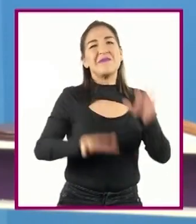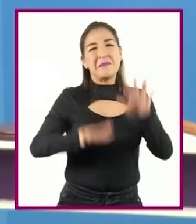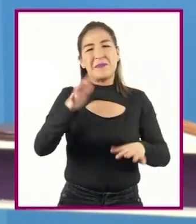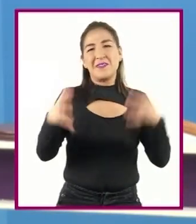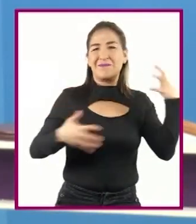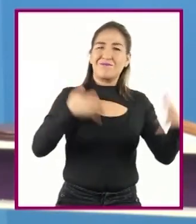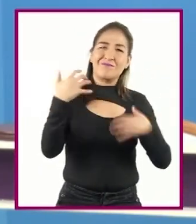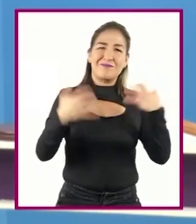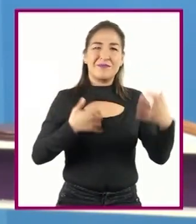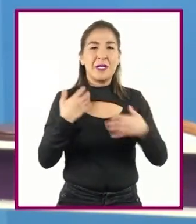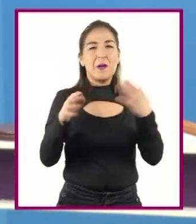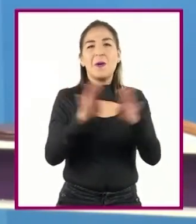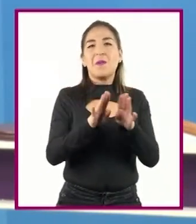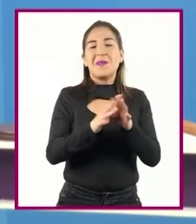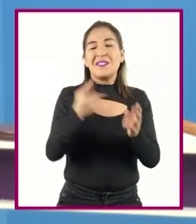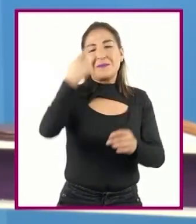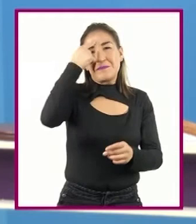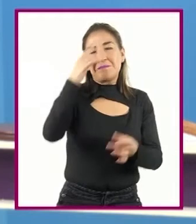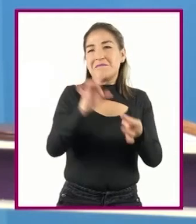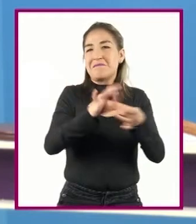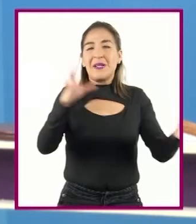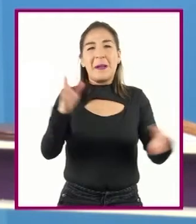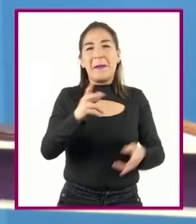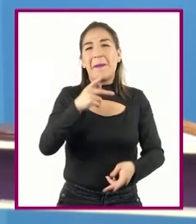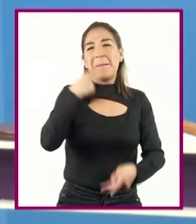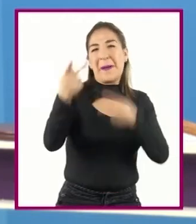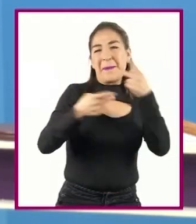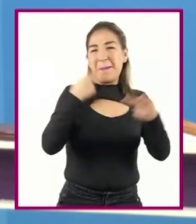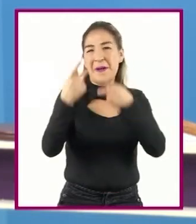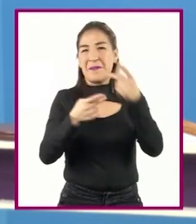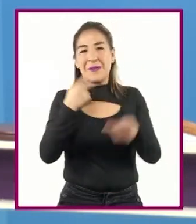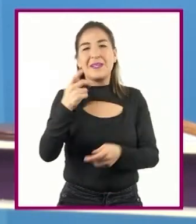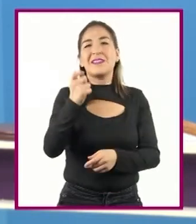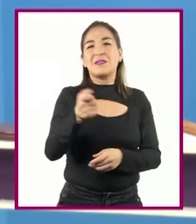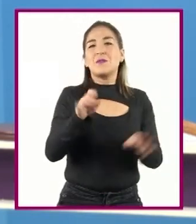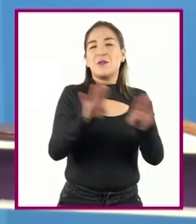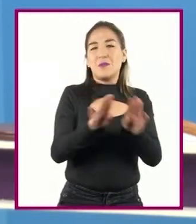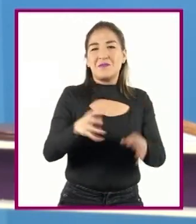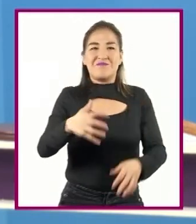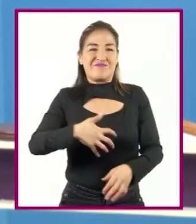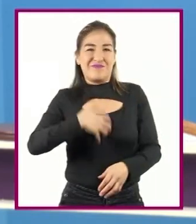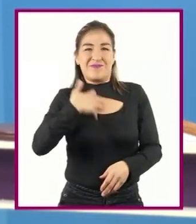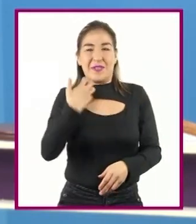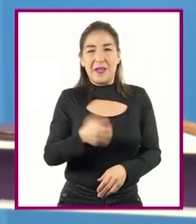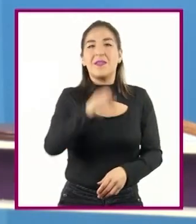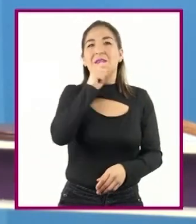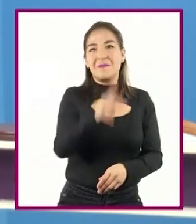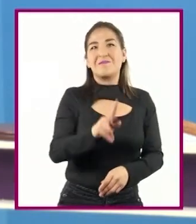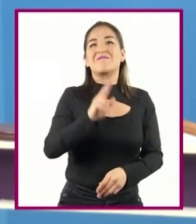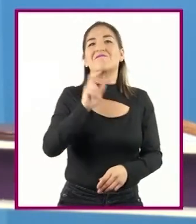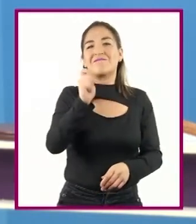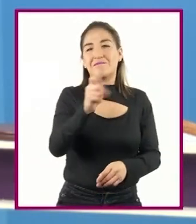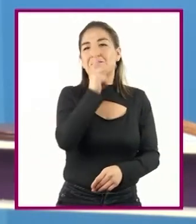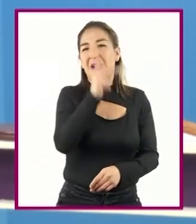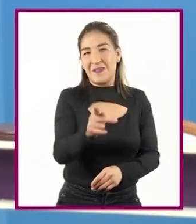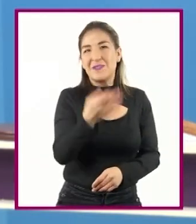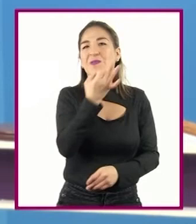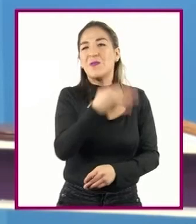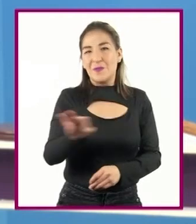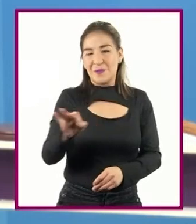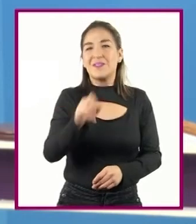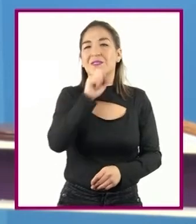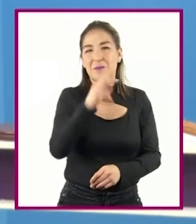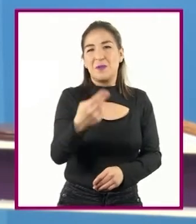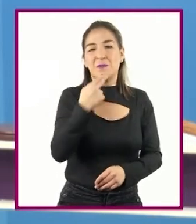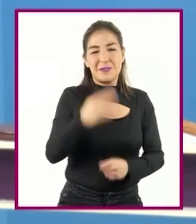tanto que hablan sin pensar, suben el tono de voz y hasta emplean palabras altisonantes. El